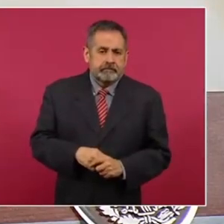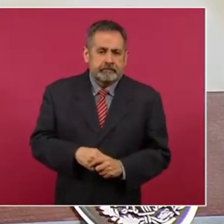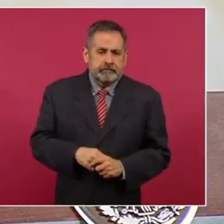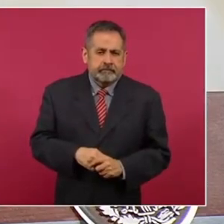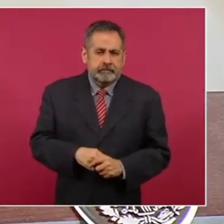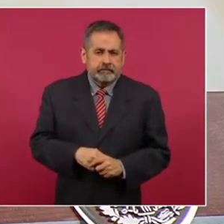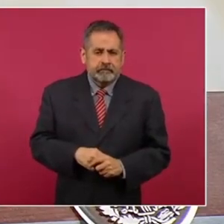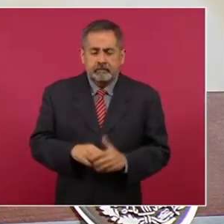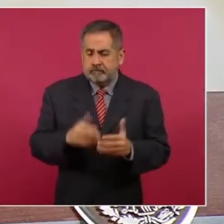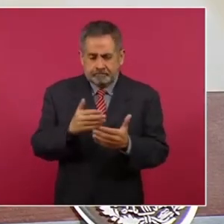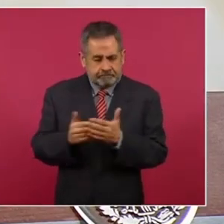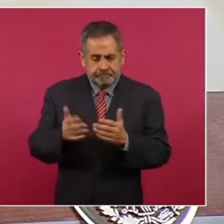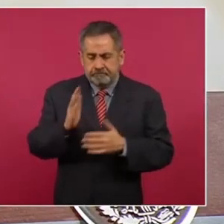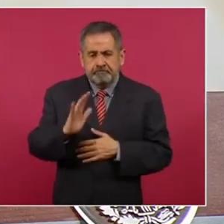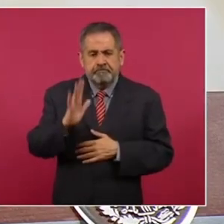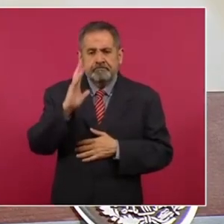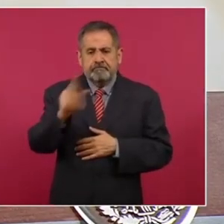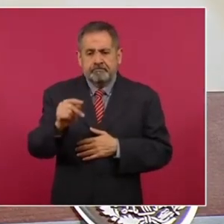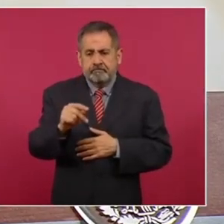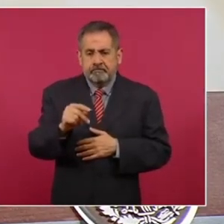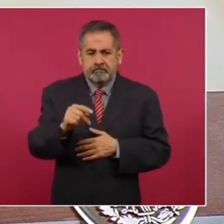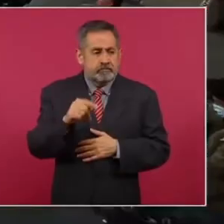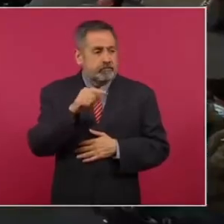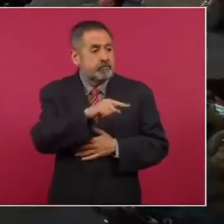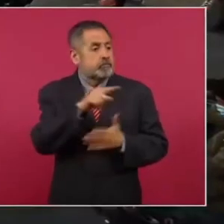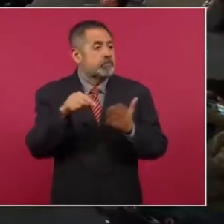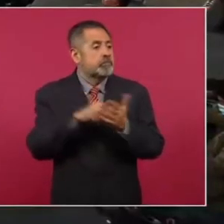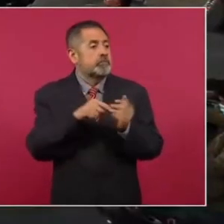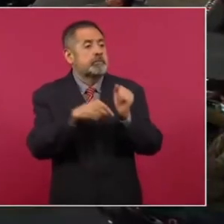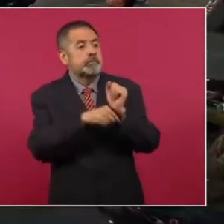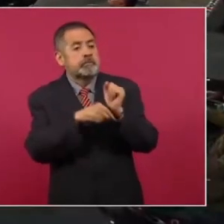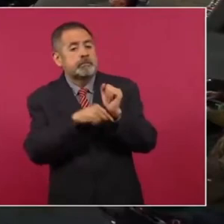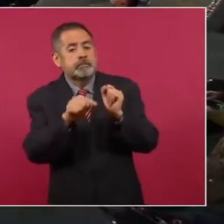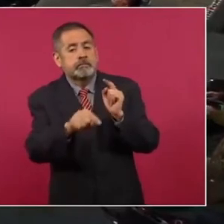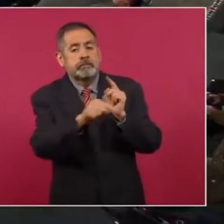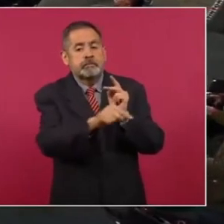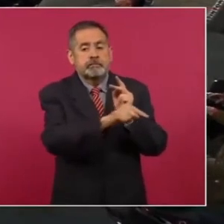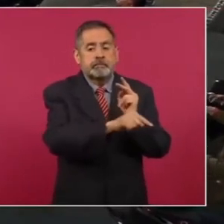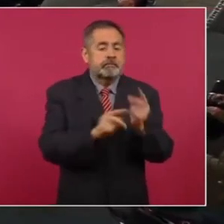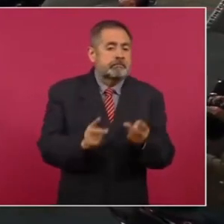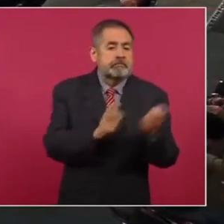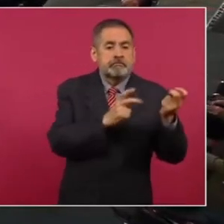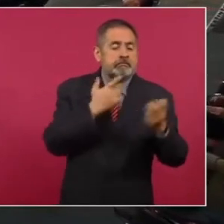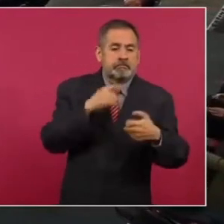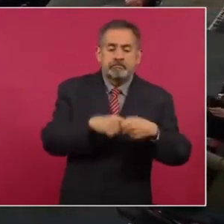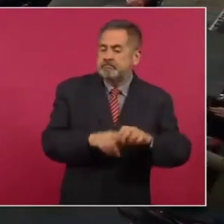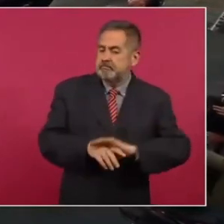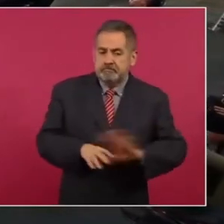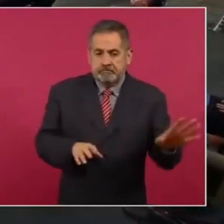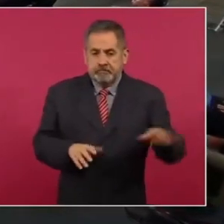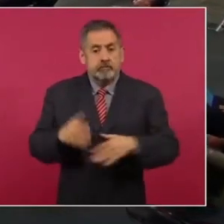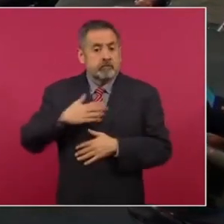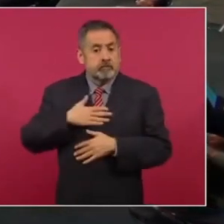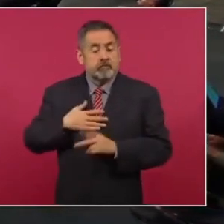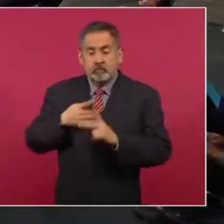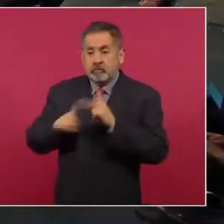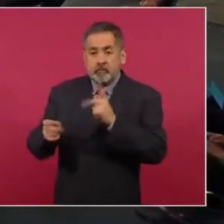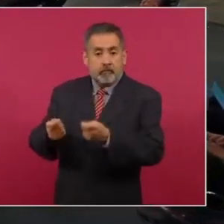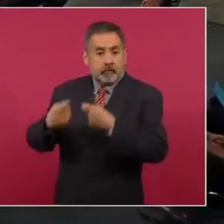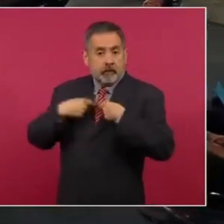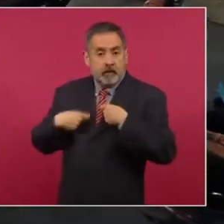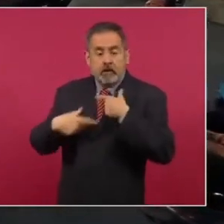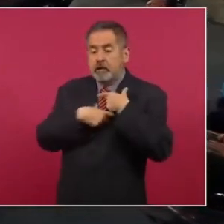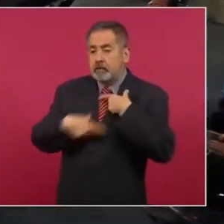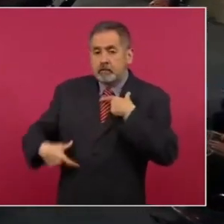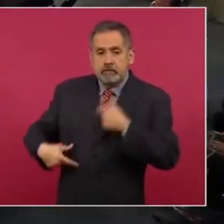Ahora ya no hay estos expendios. Cuando nosotros entramos al gobierno,